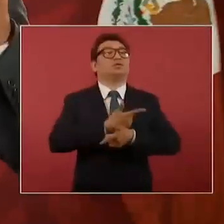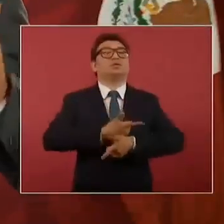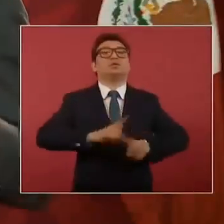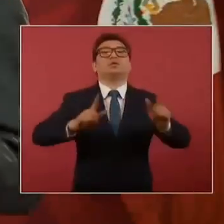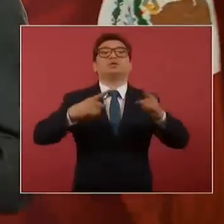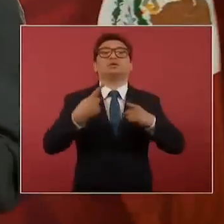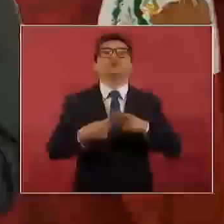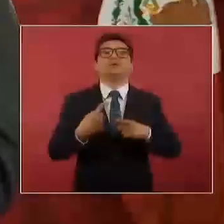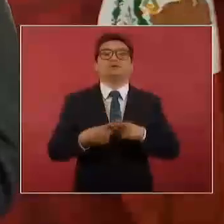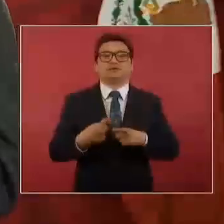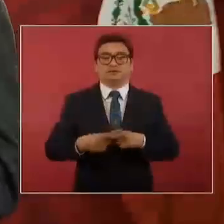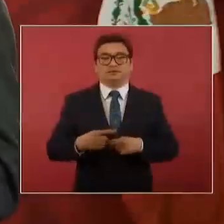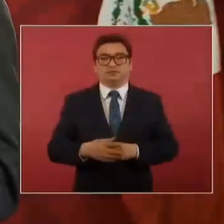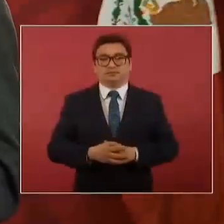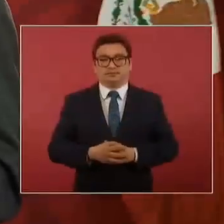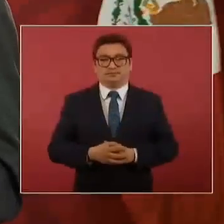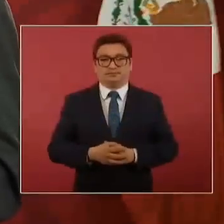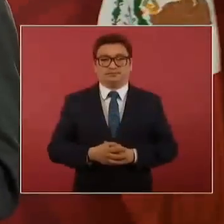los